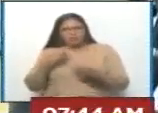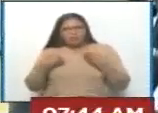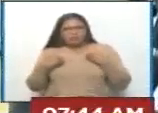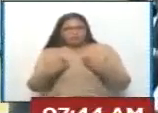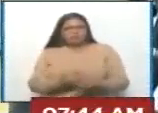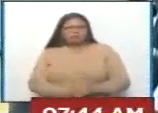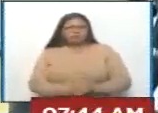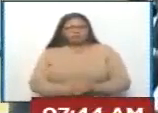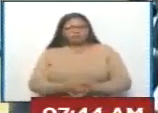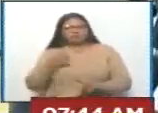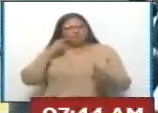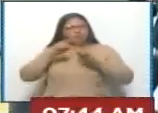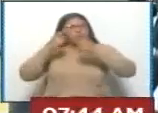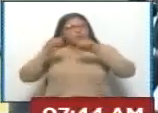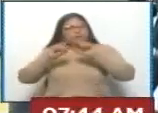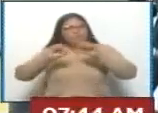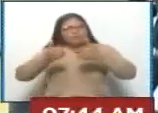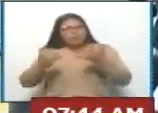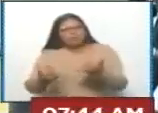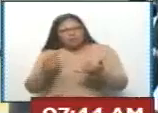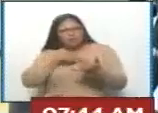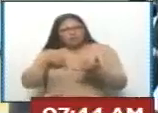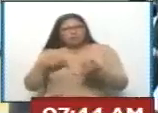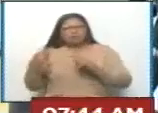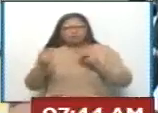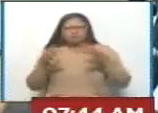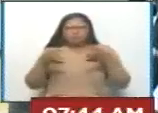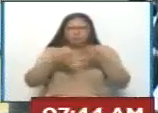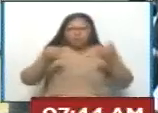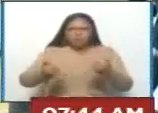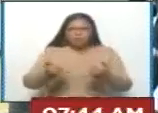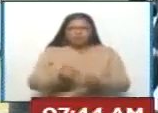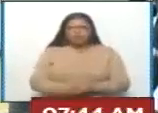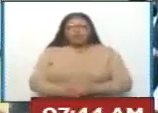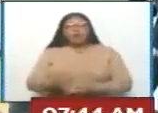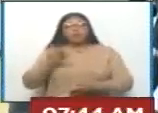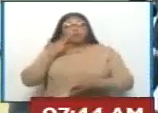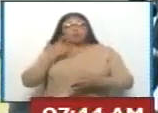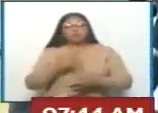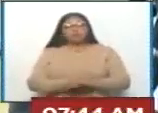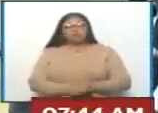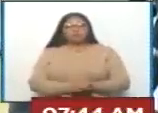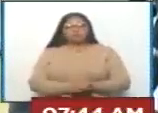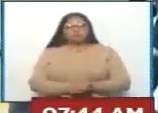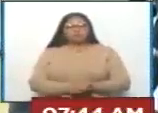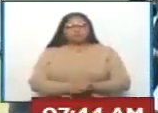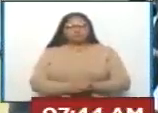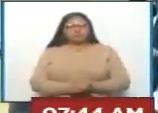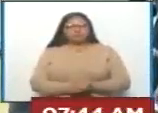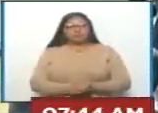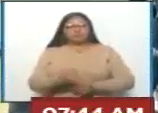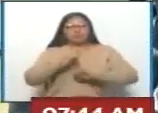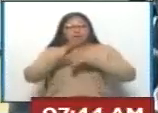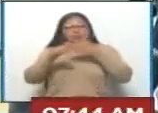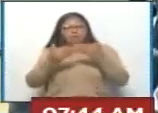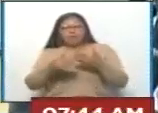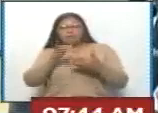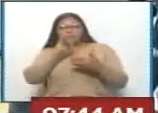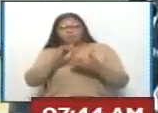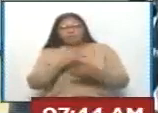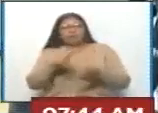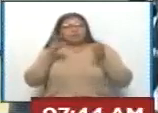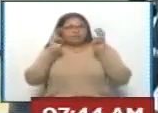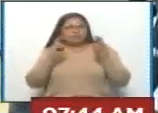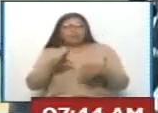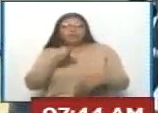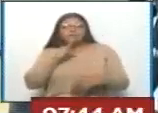enfocando, y otras iniciativas que tendrá el Ejecutivo. Por ejemplo, puede tener Bueno, ya se anunció, por ejemplo, el tema de la